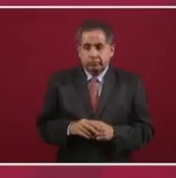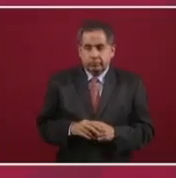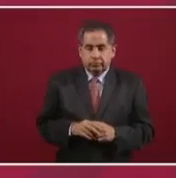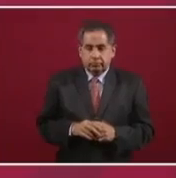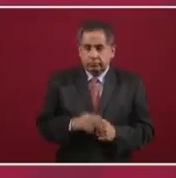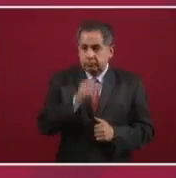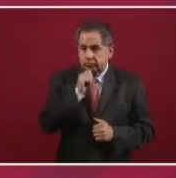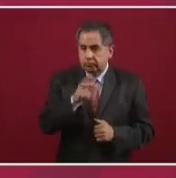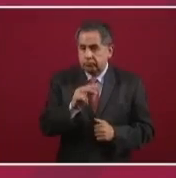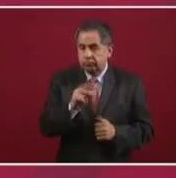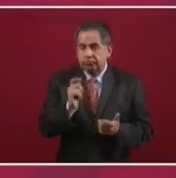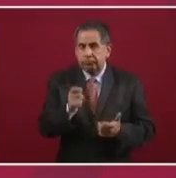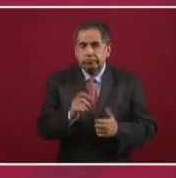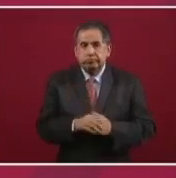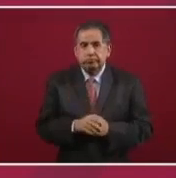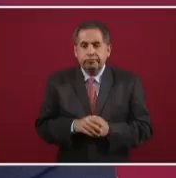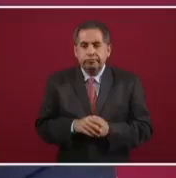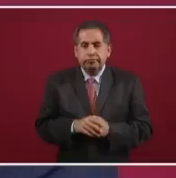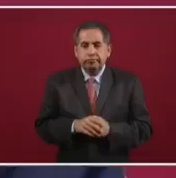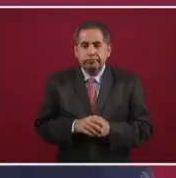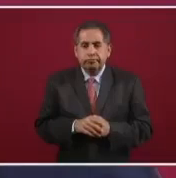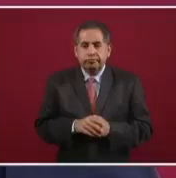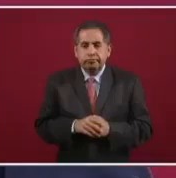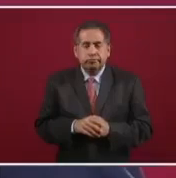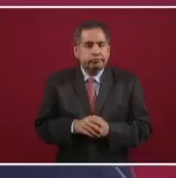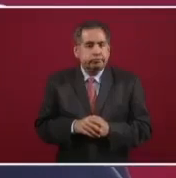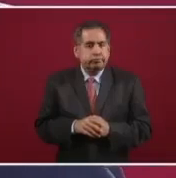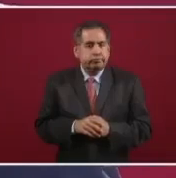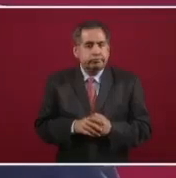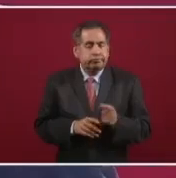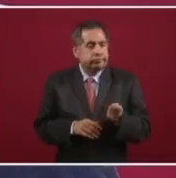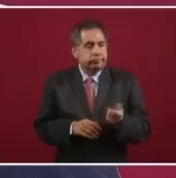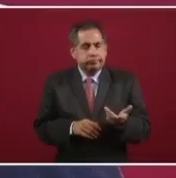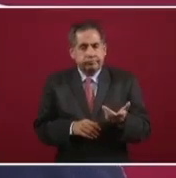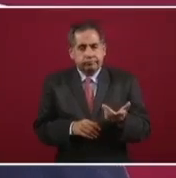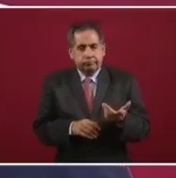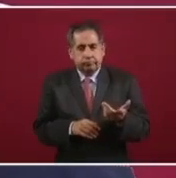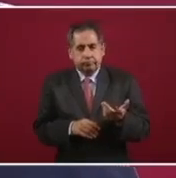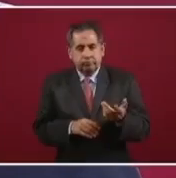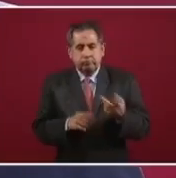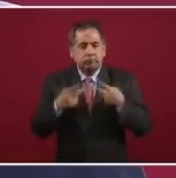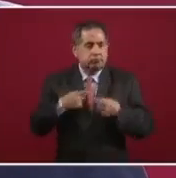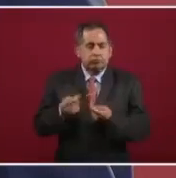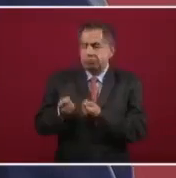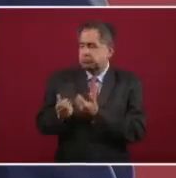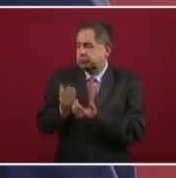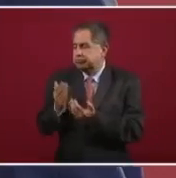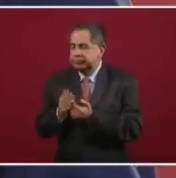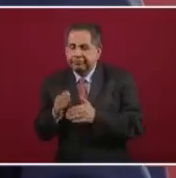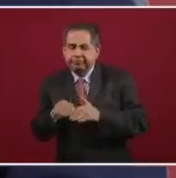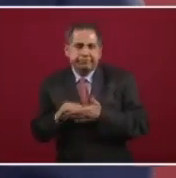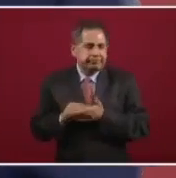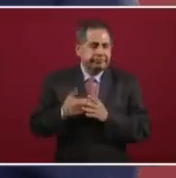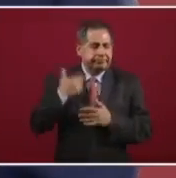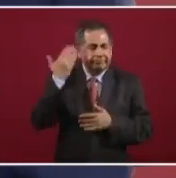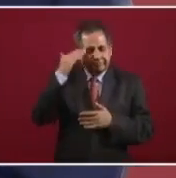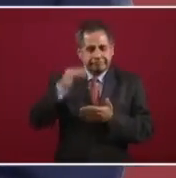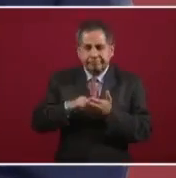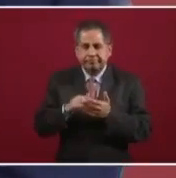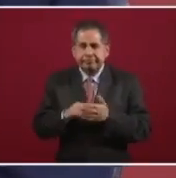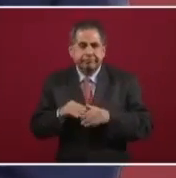no fueron con tantos elementos, pensando de